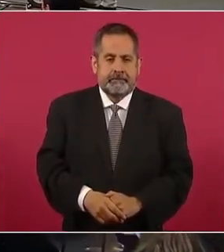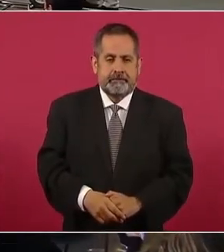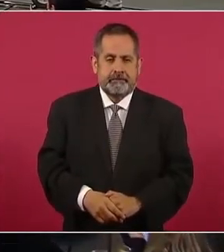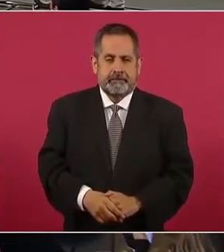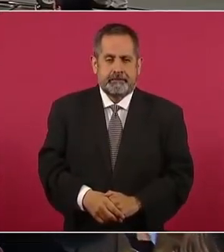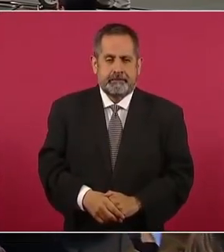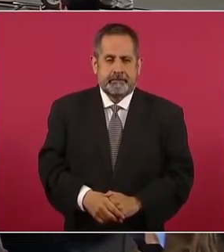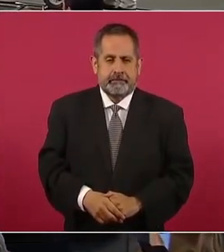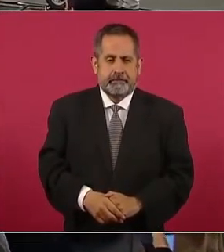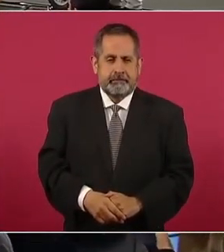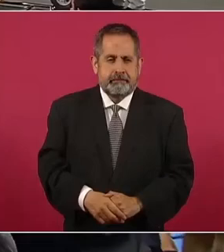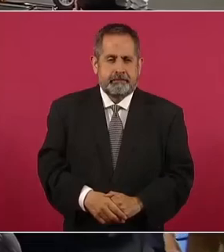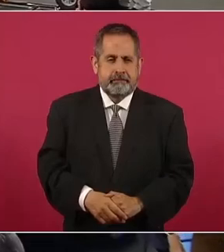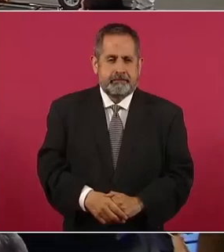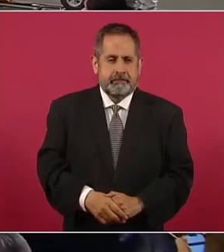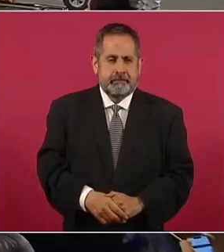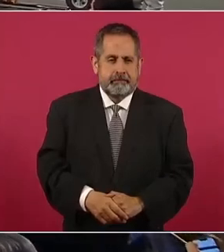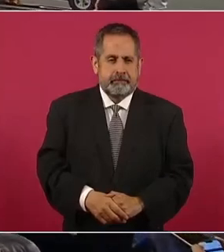¿Ya qué?